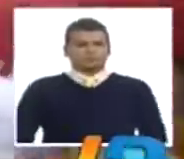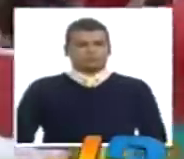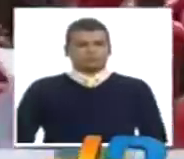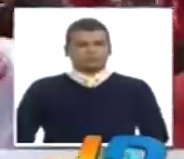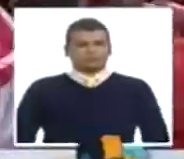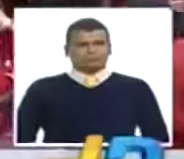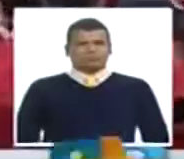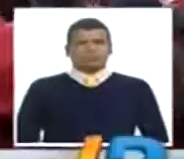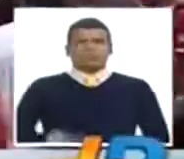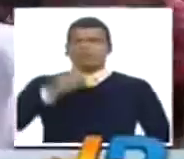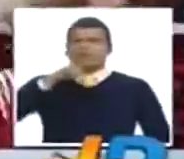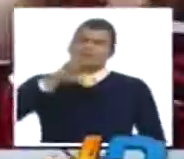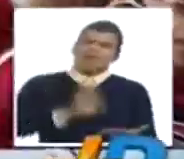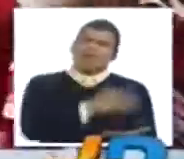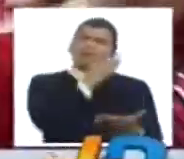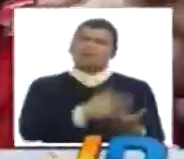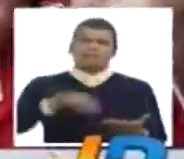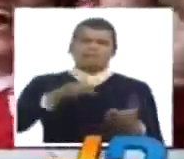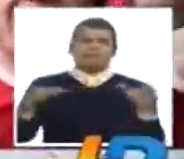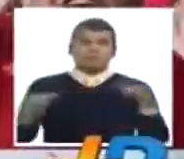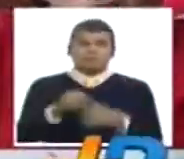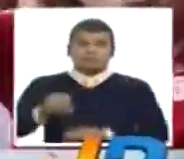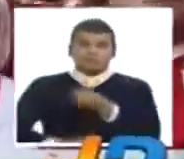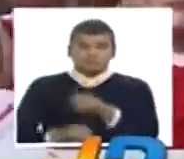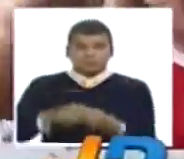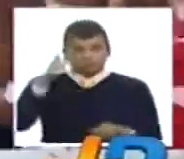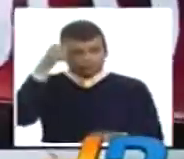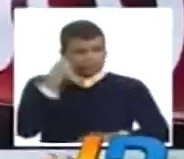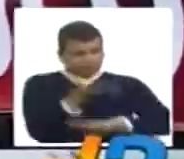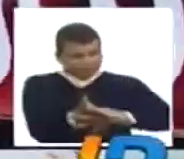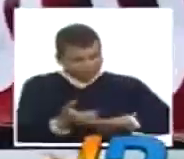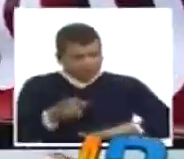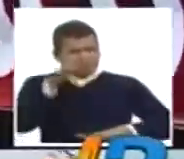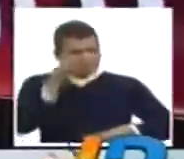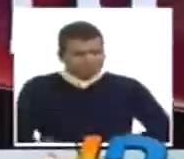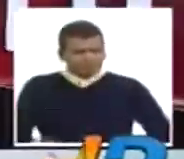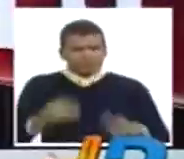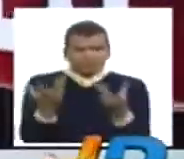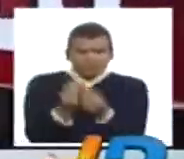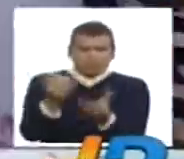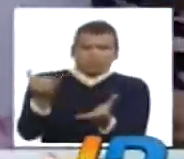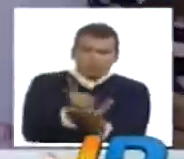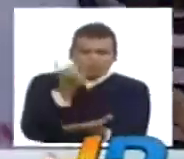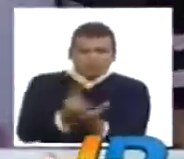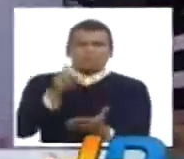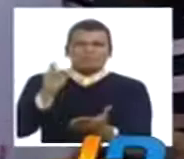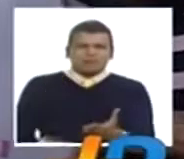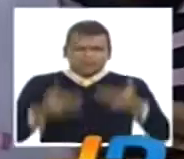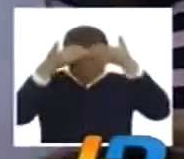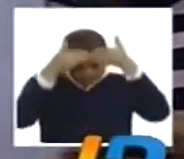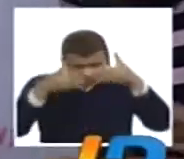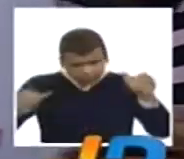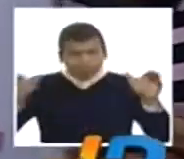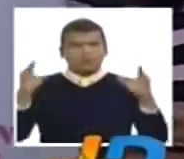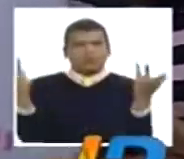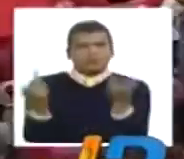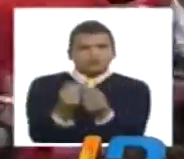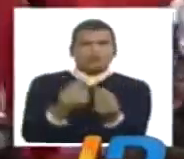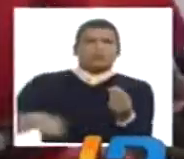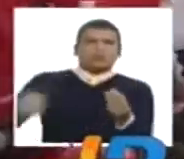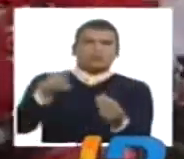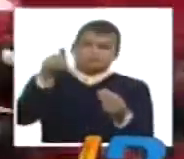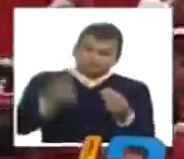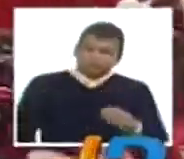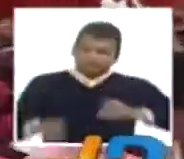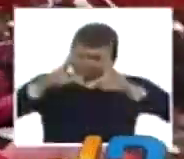Con estas voces de protesta, la hinchada del América de Cali exigían la democratización real de su equipo, para que de esta manera los directivos tengan en